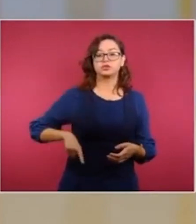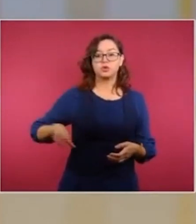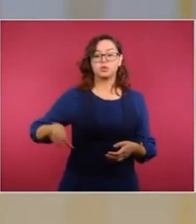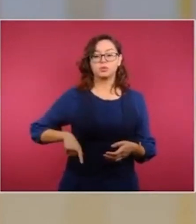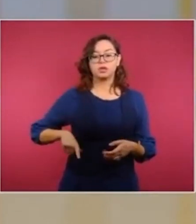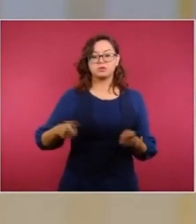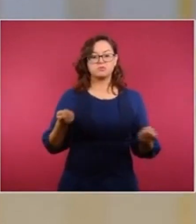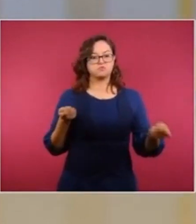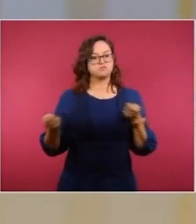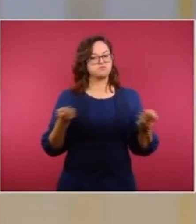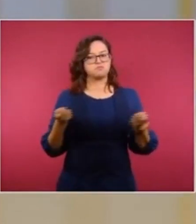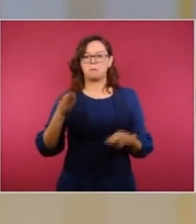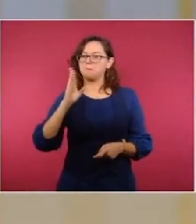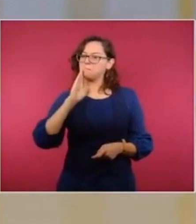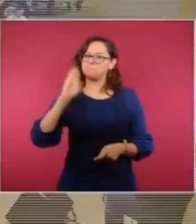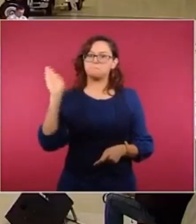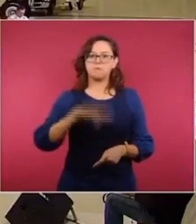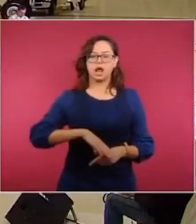al país,